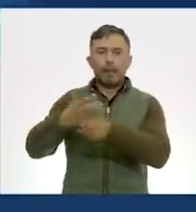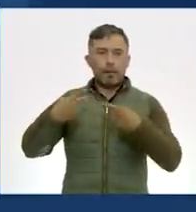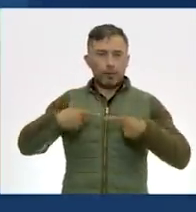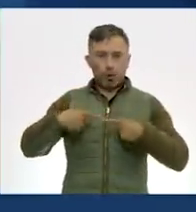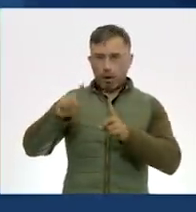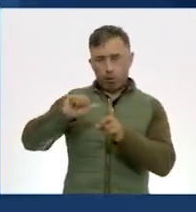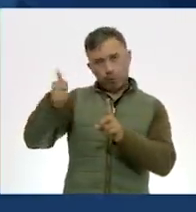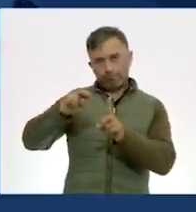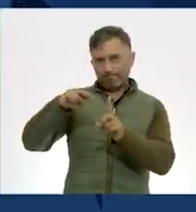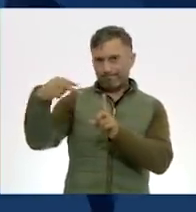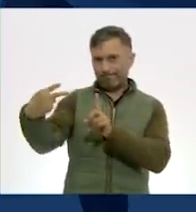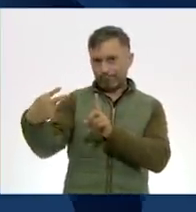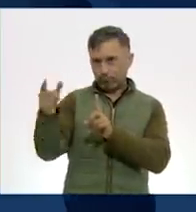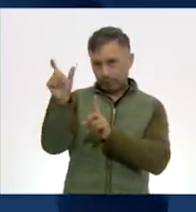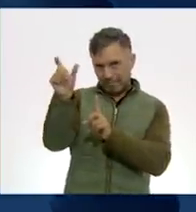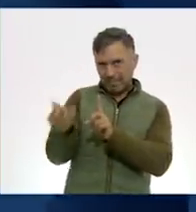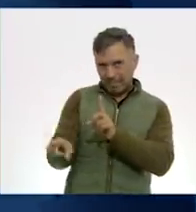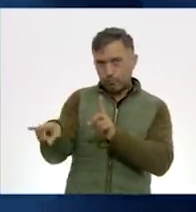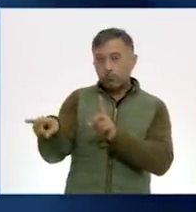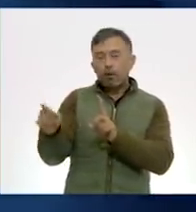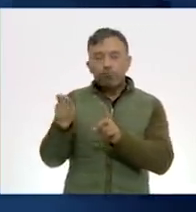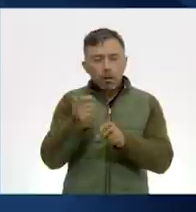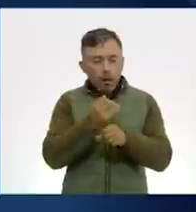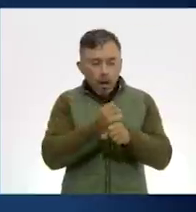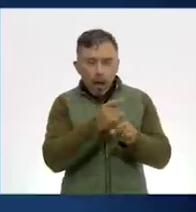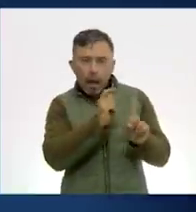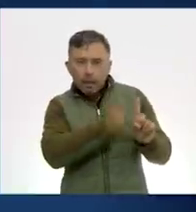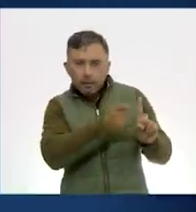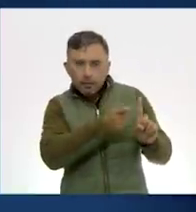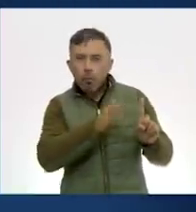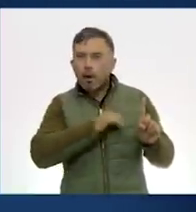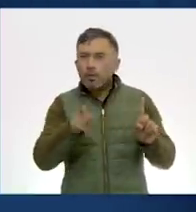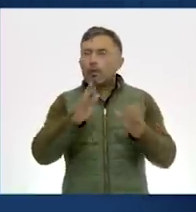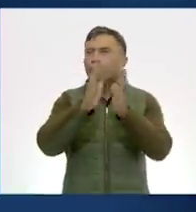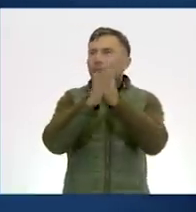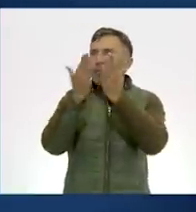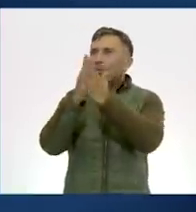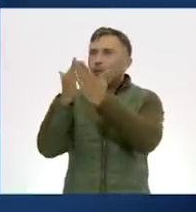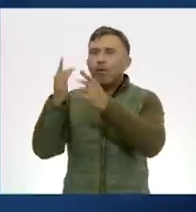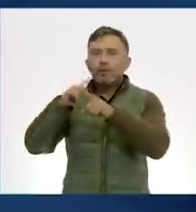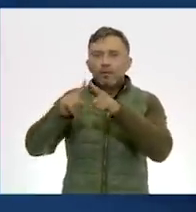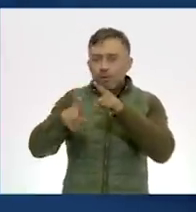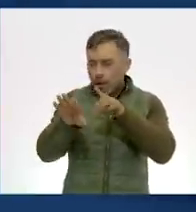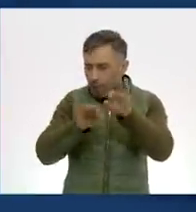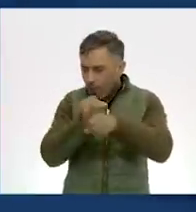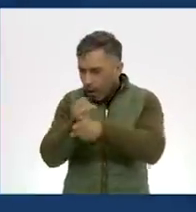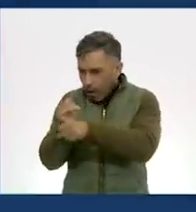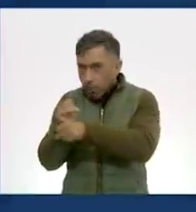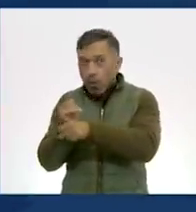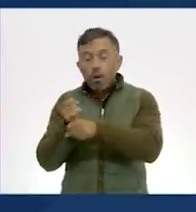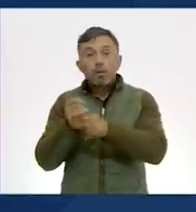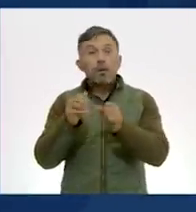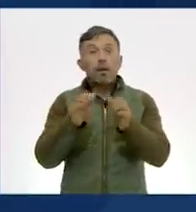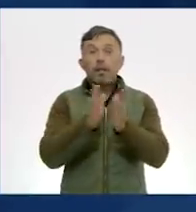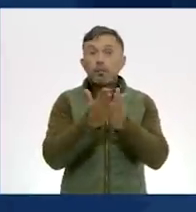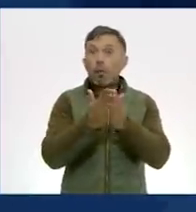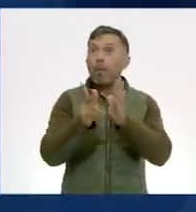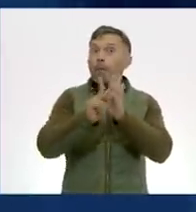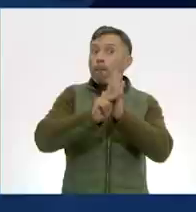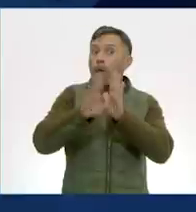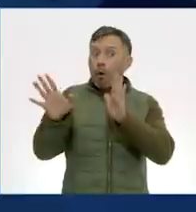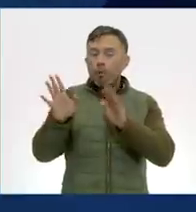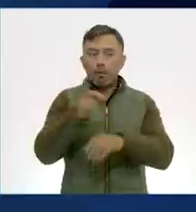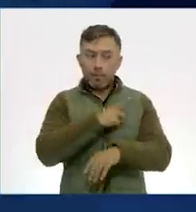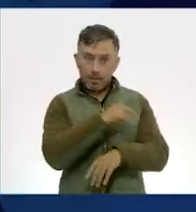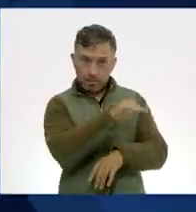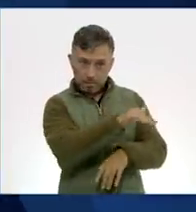redacción necesitamos consultar diferentes fuentes y si vas a publicarla también necesitas pedir la autorización. En